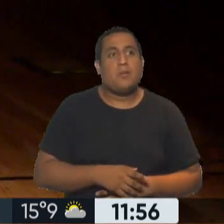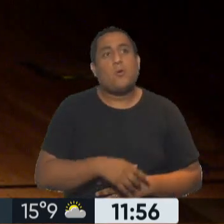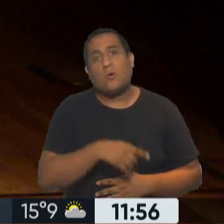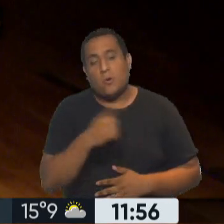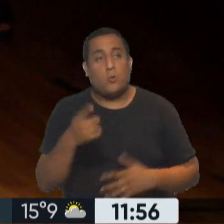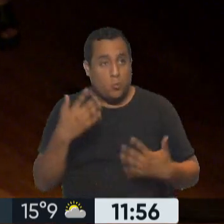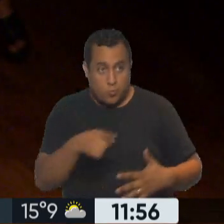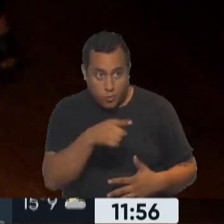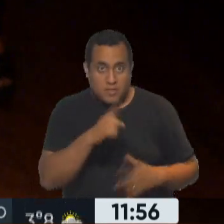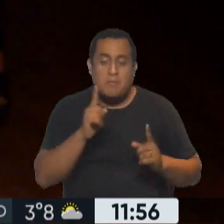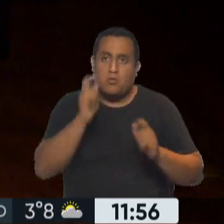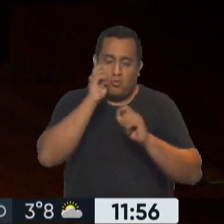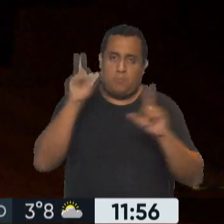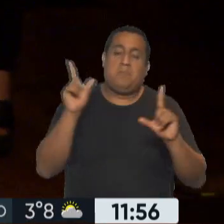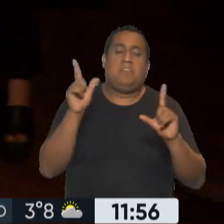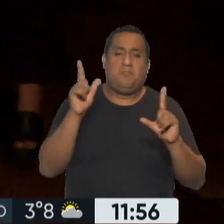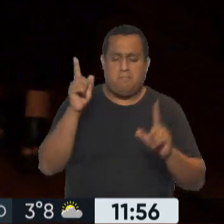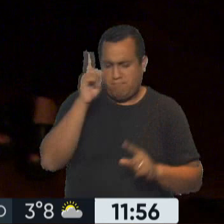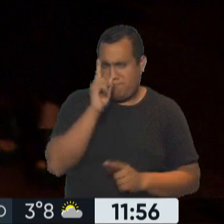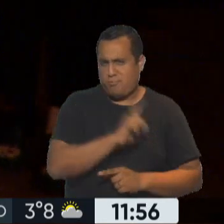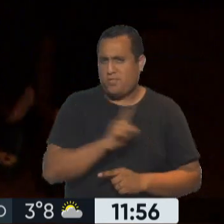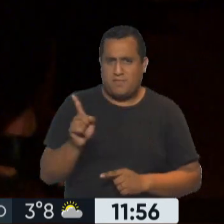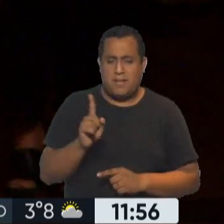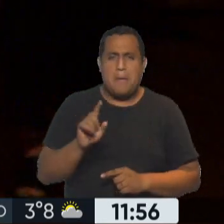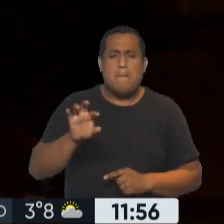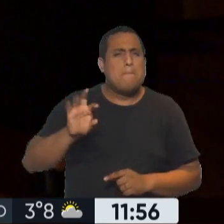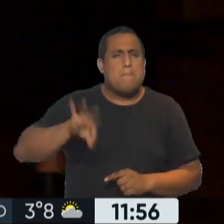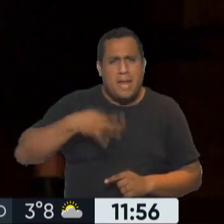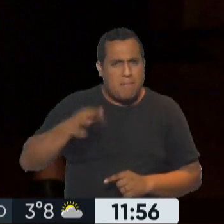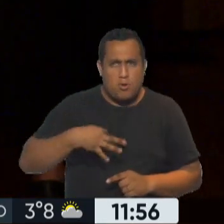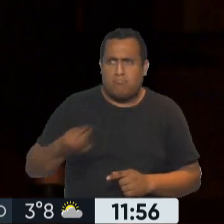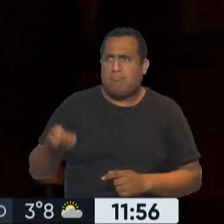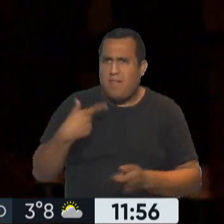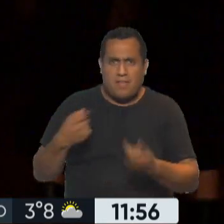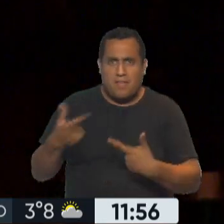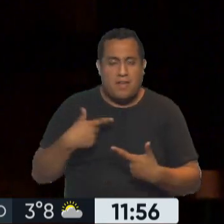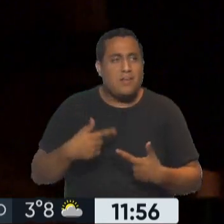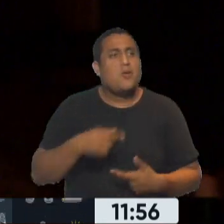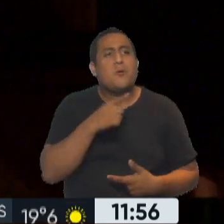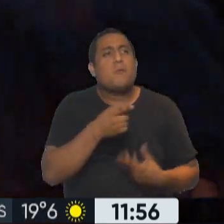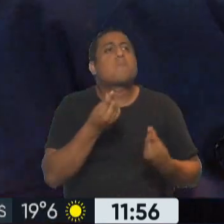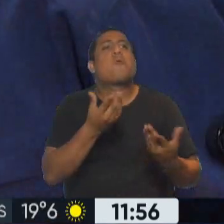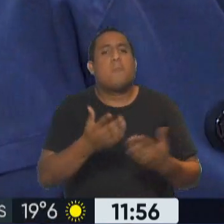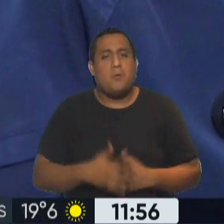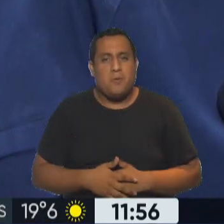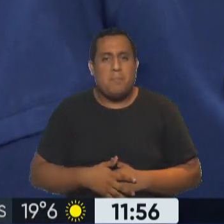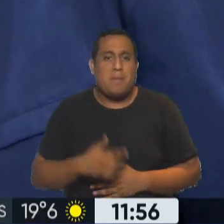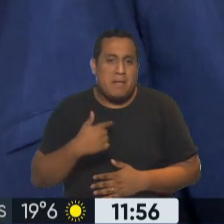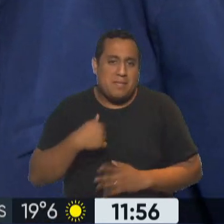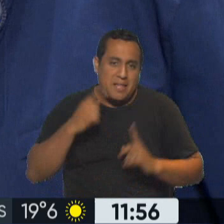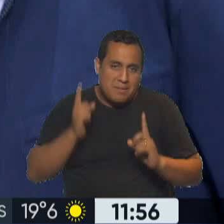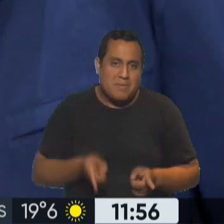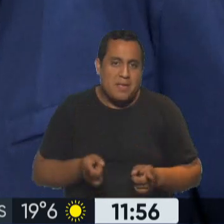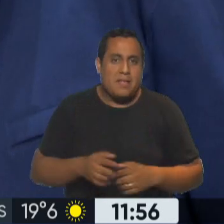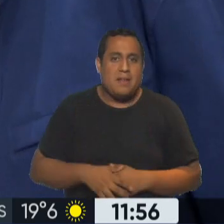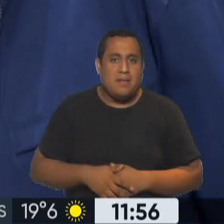muy sorprendidos, ¿no? Como muy inesperado todos estos premios. ¿Y Santi, cómo es para vos? Para mí también una sorpresa